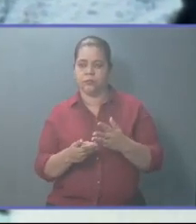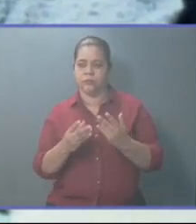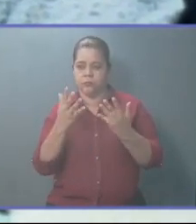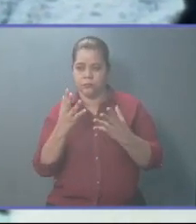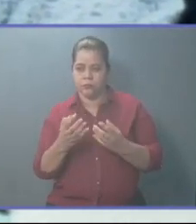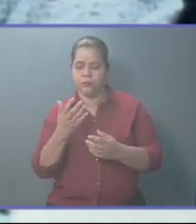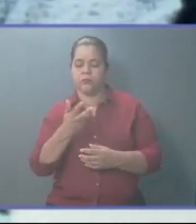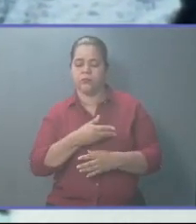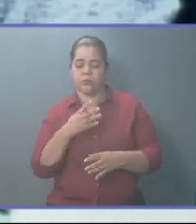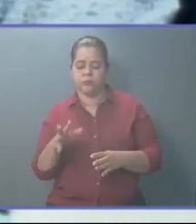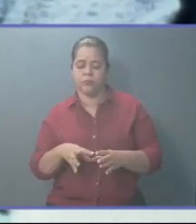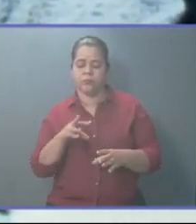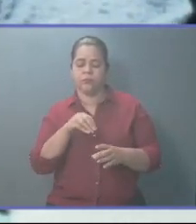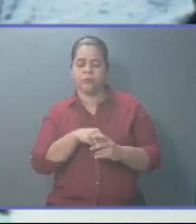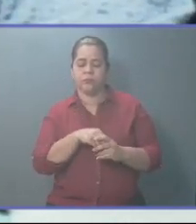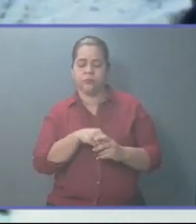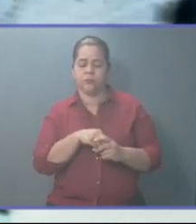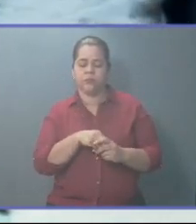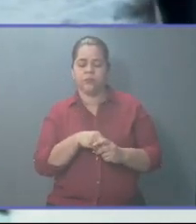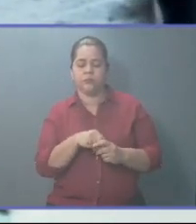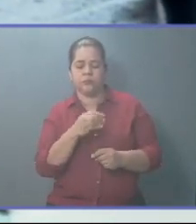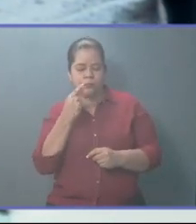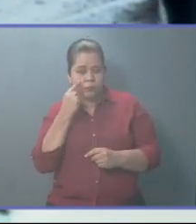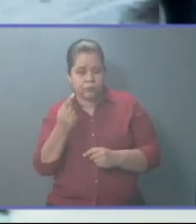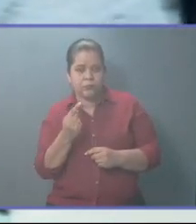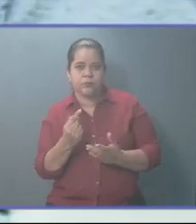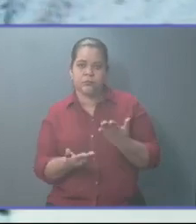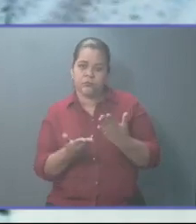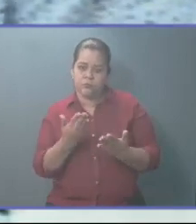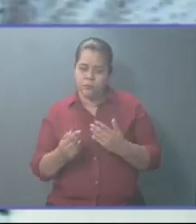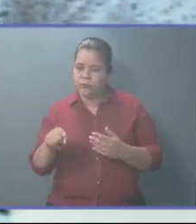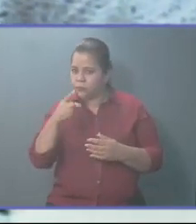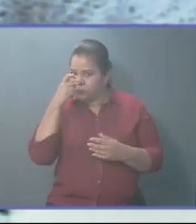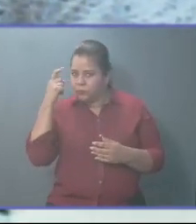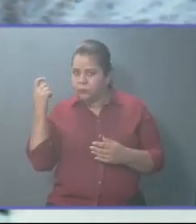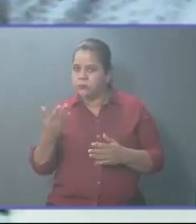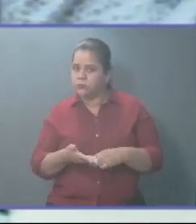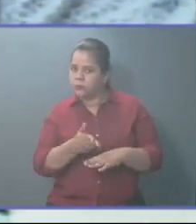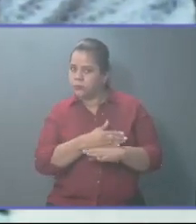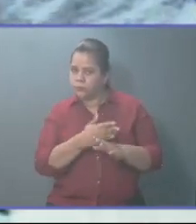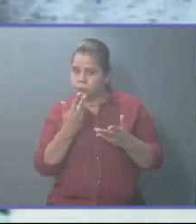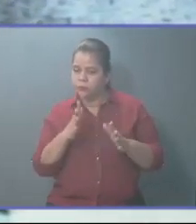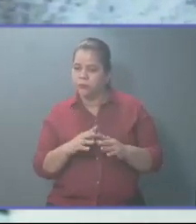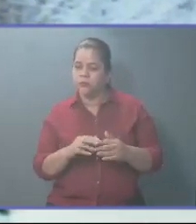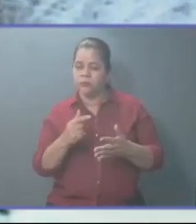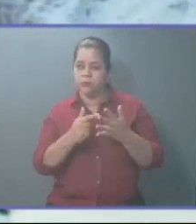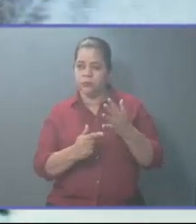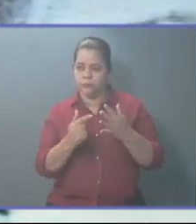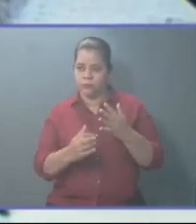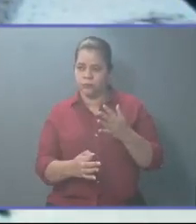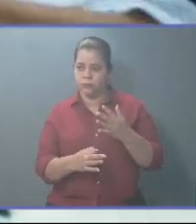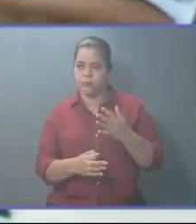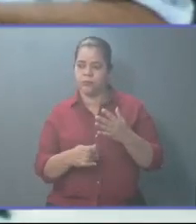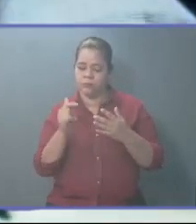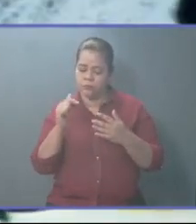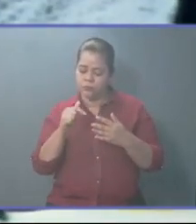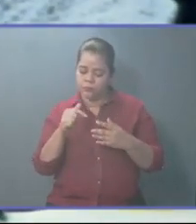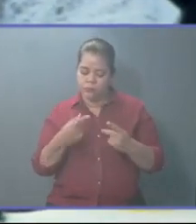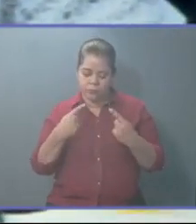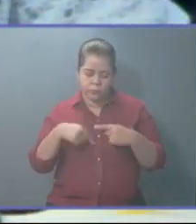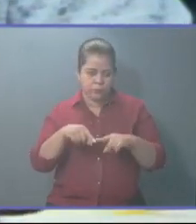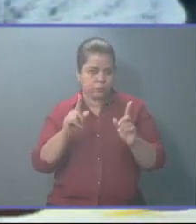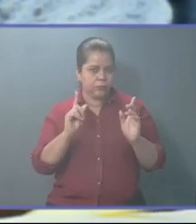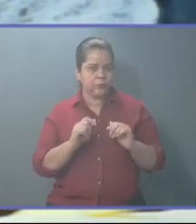incorporarlos, para ver si, recordemos que habían renunciado las personas, pero la ley, ahí seguían siendo